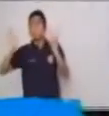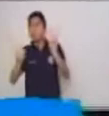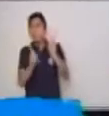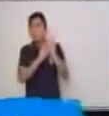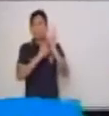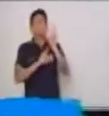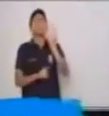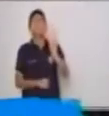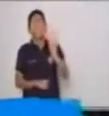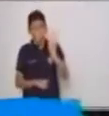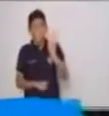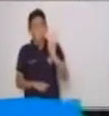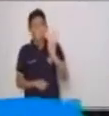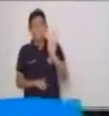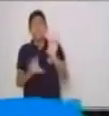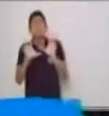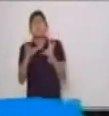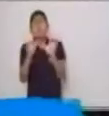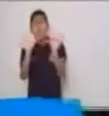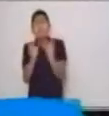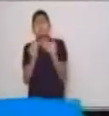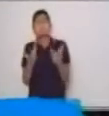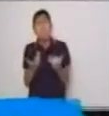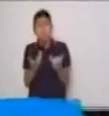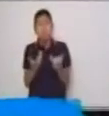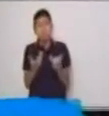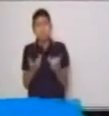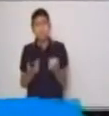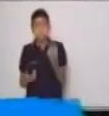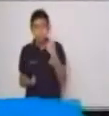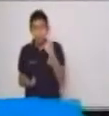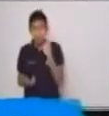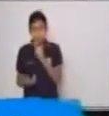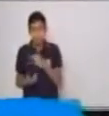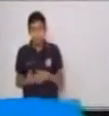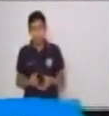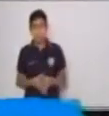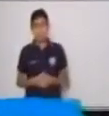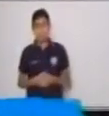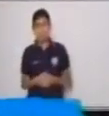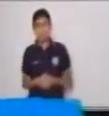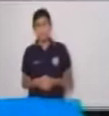Entonces, el planteamiento nos quedaría así.